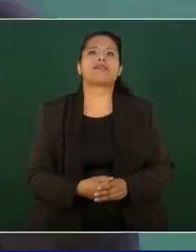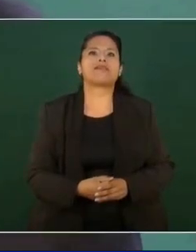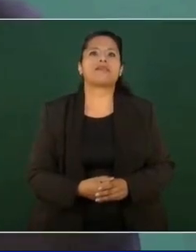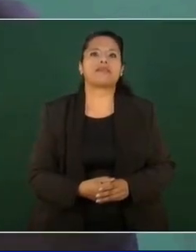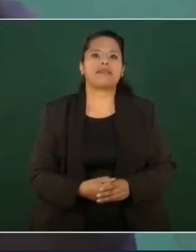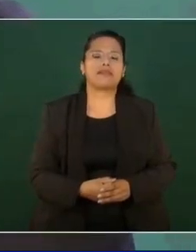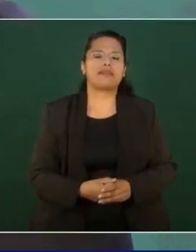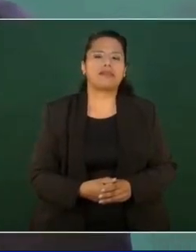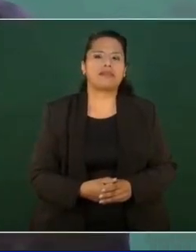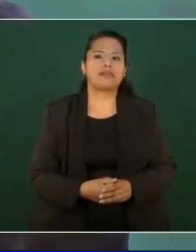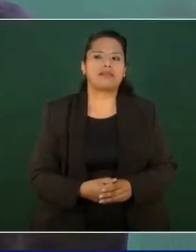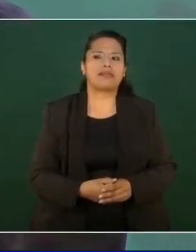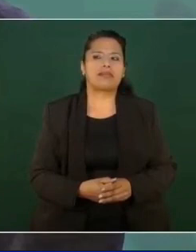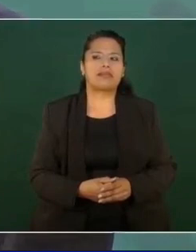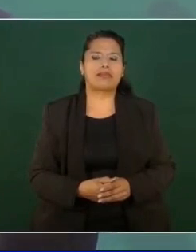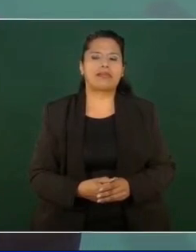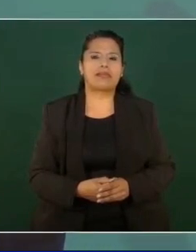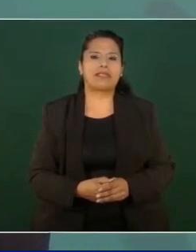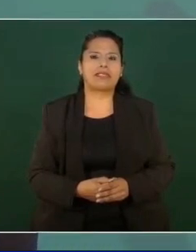herencias